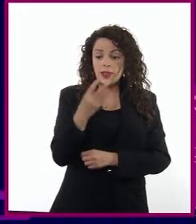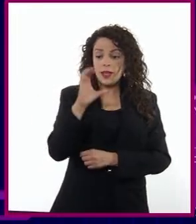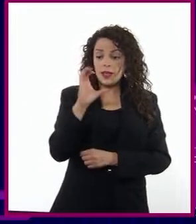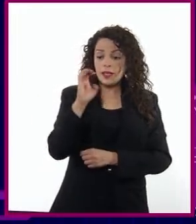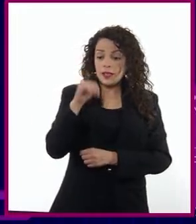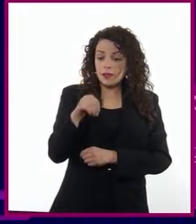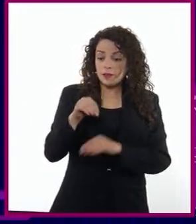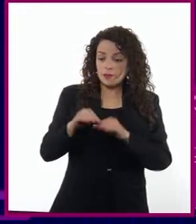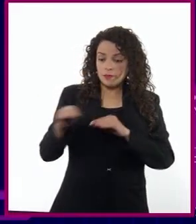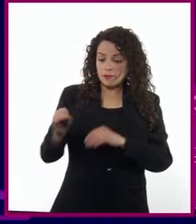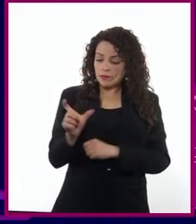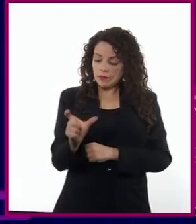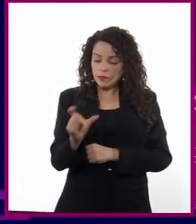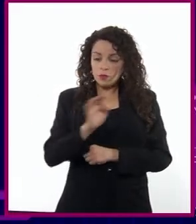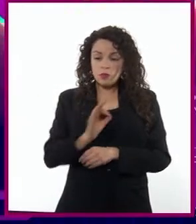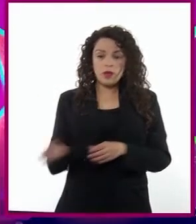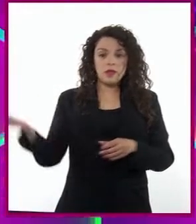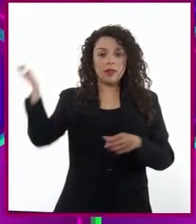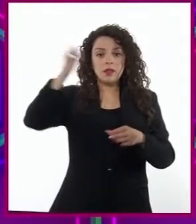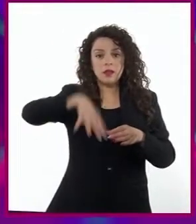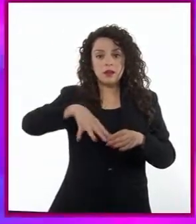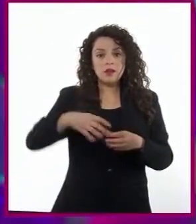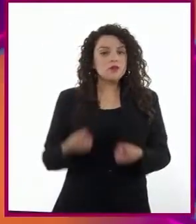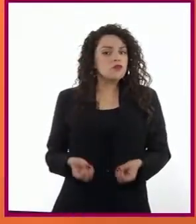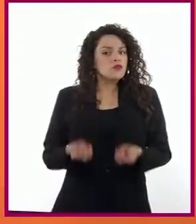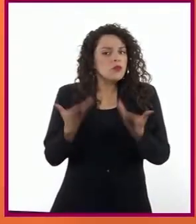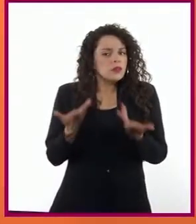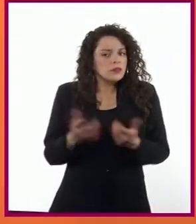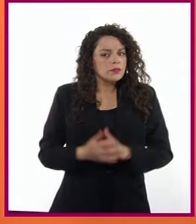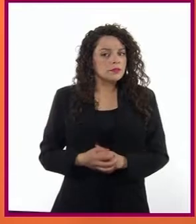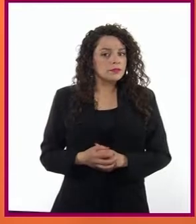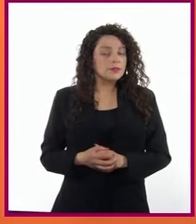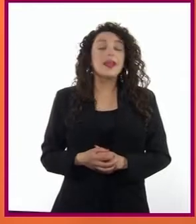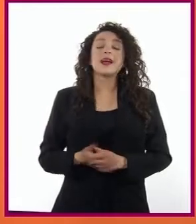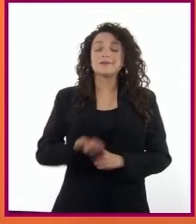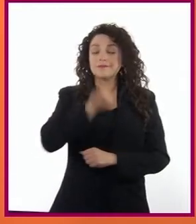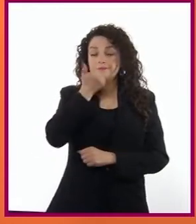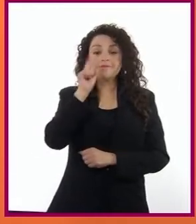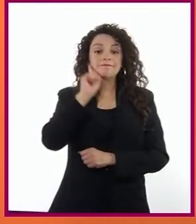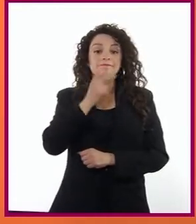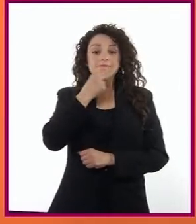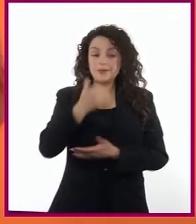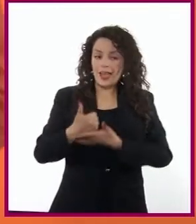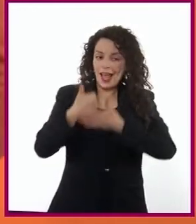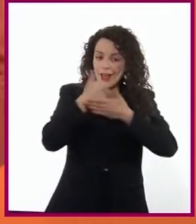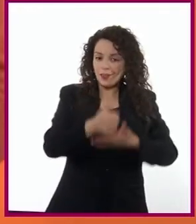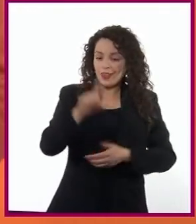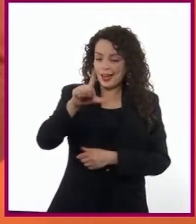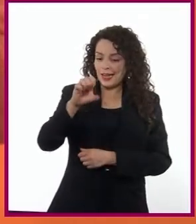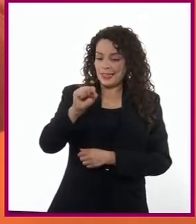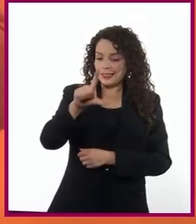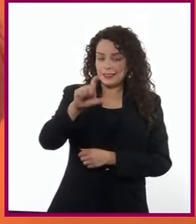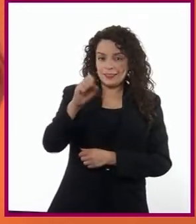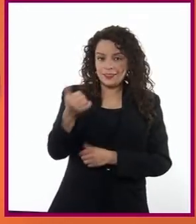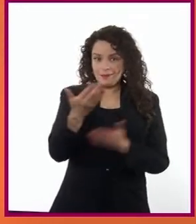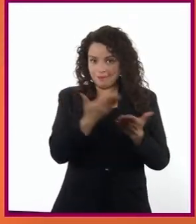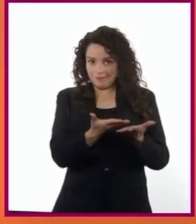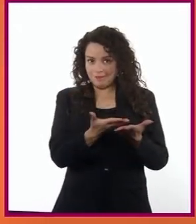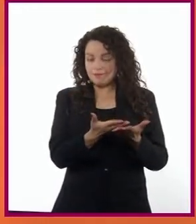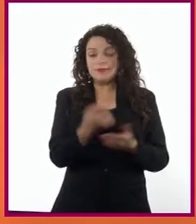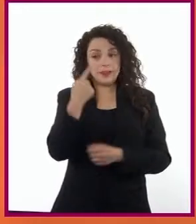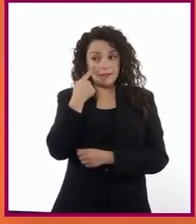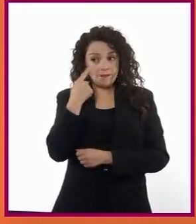centímetros puede haber como máximo en ella? Alumnas y alumnos, ayudemos a Leslie con este planteamiento. Para